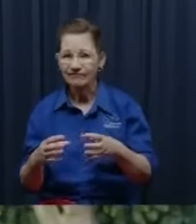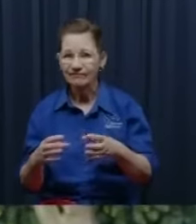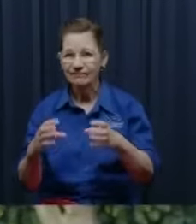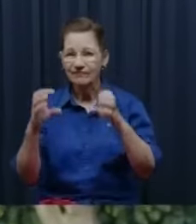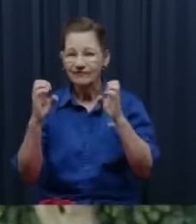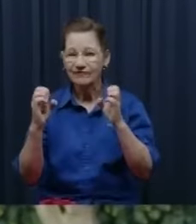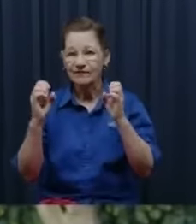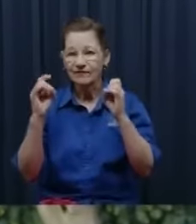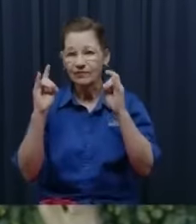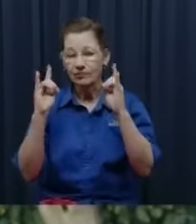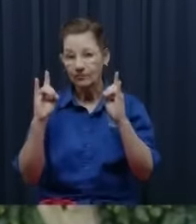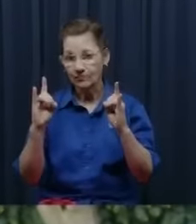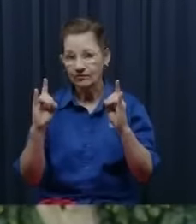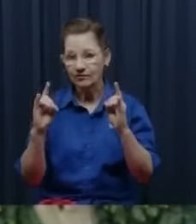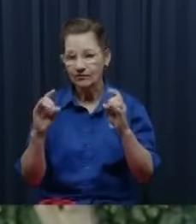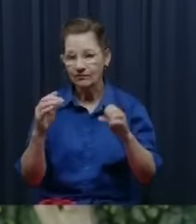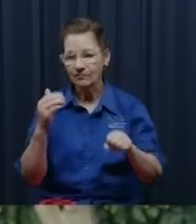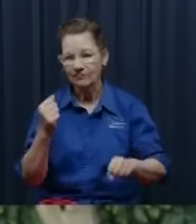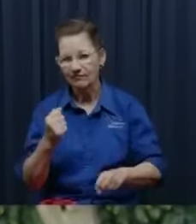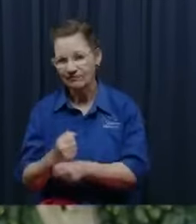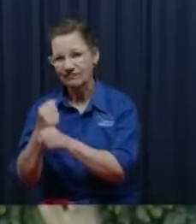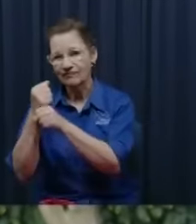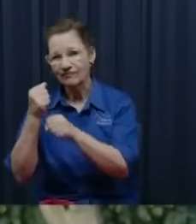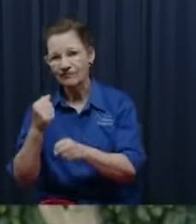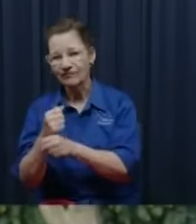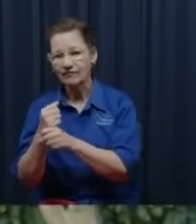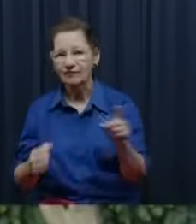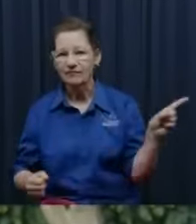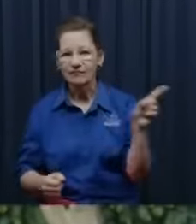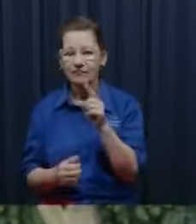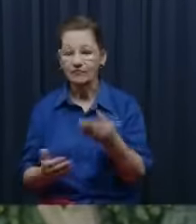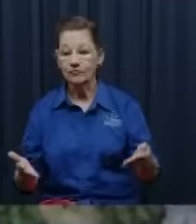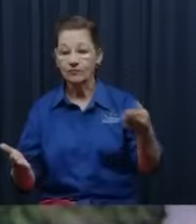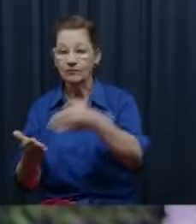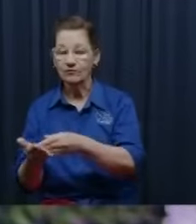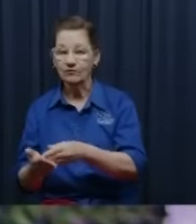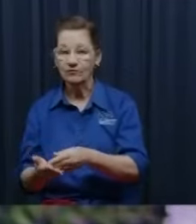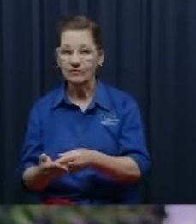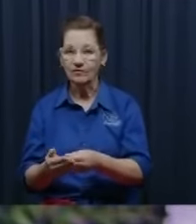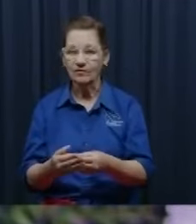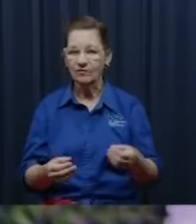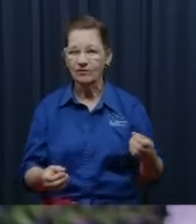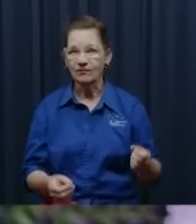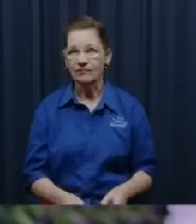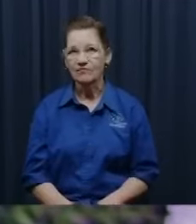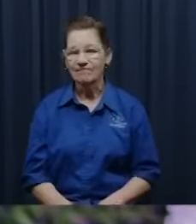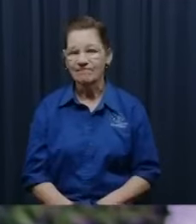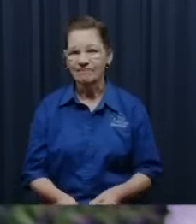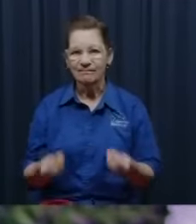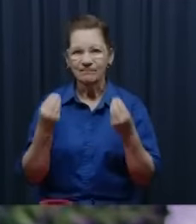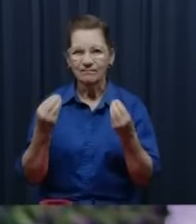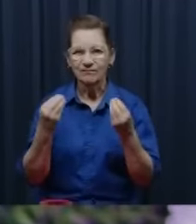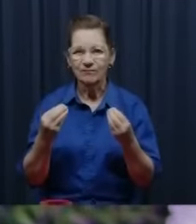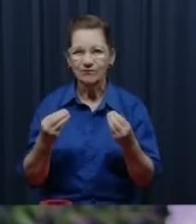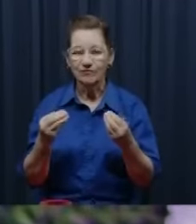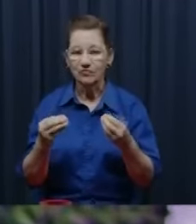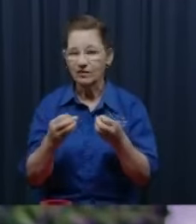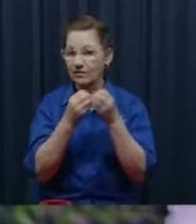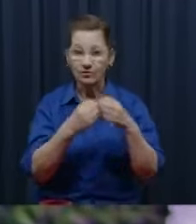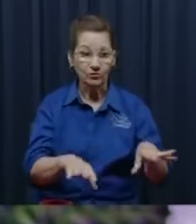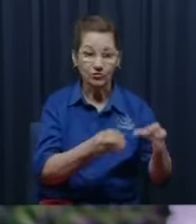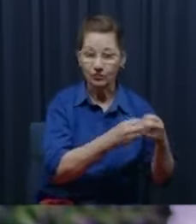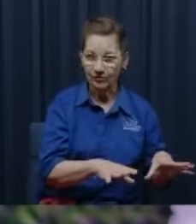apoyaron y no llegaron todos los misiles a tierra israelita se temía que ellos iban a